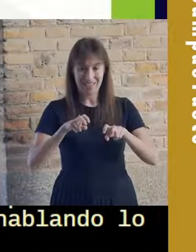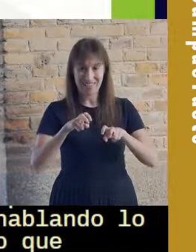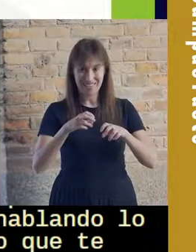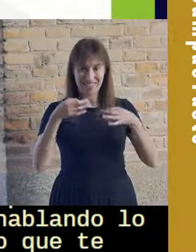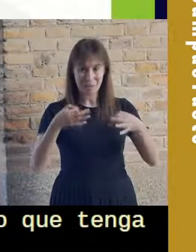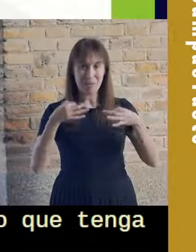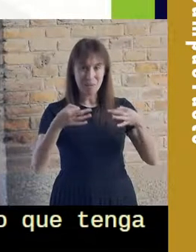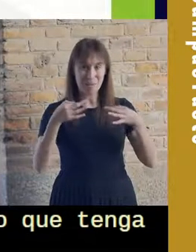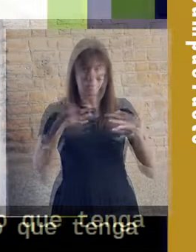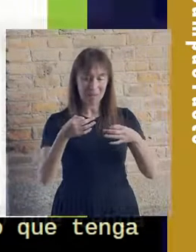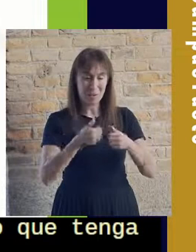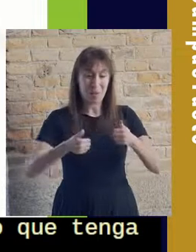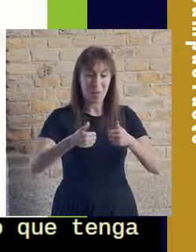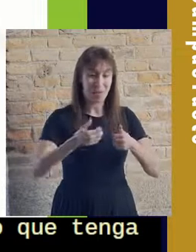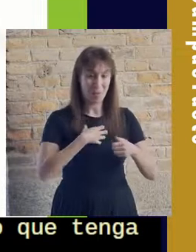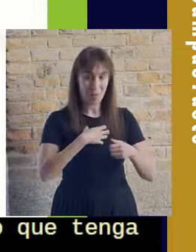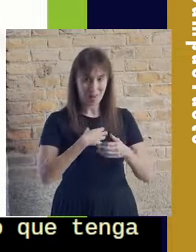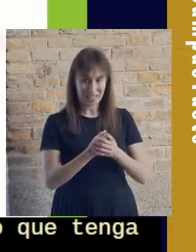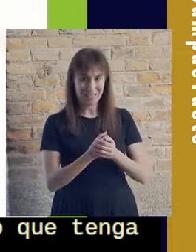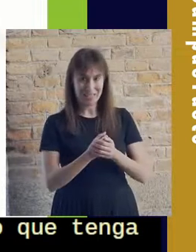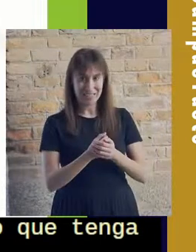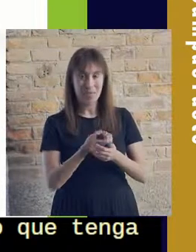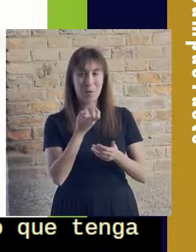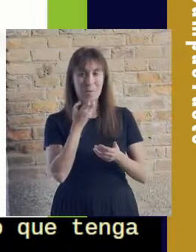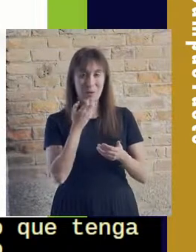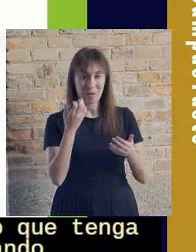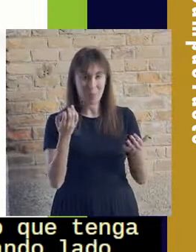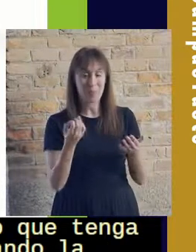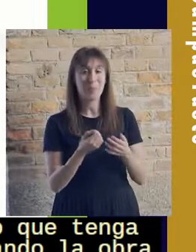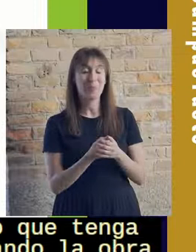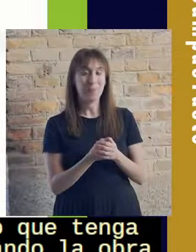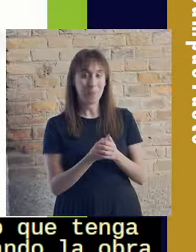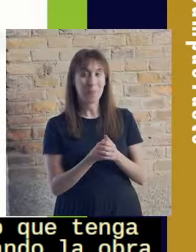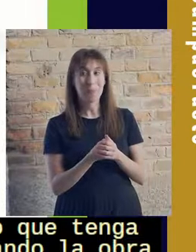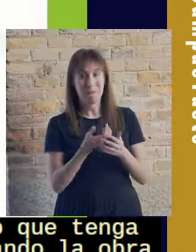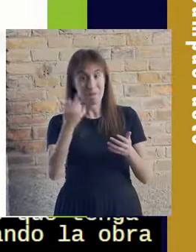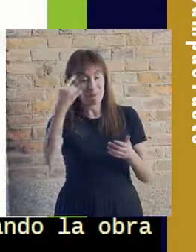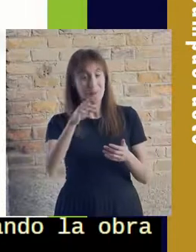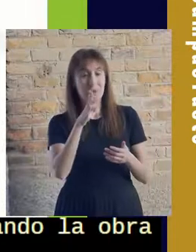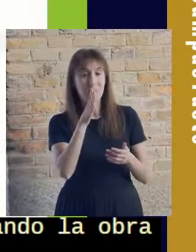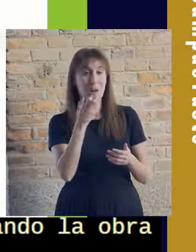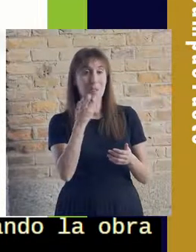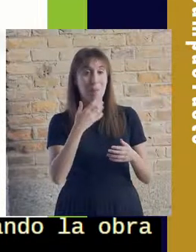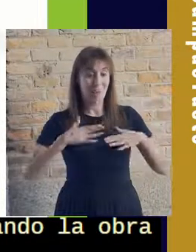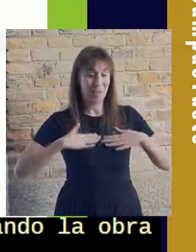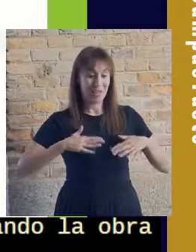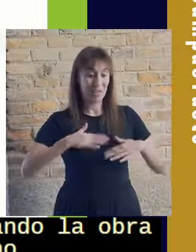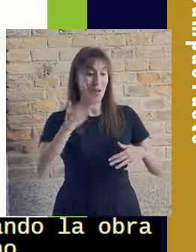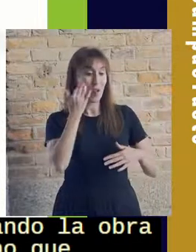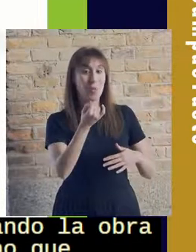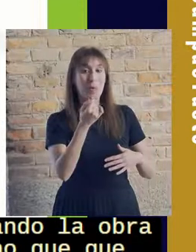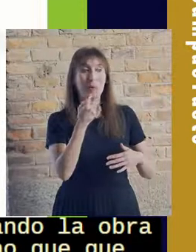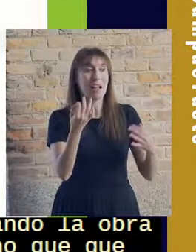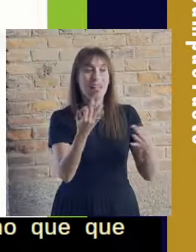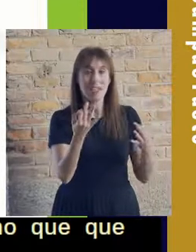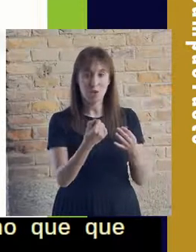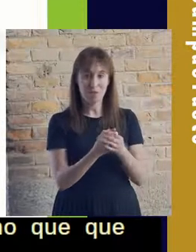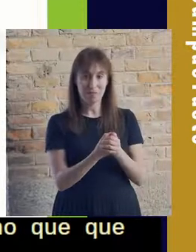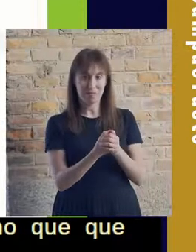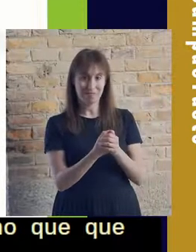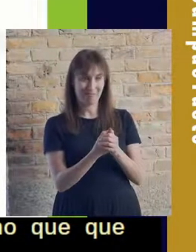tenga que decir cualquier persona de que está desarrollando la obra porque lleva un vestido azul Pero qué ha dicho que qué Quién es el